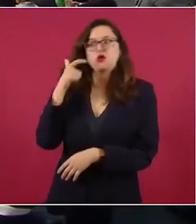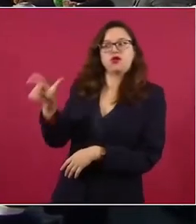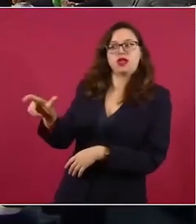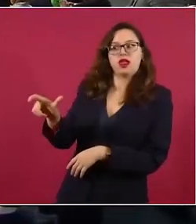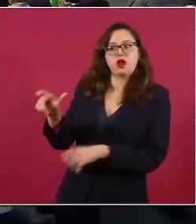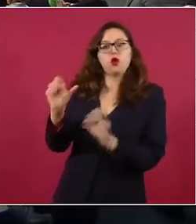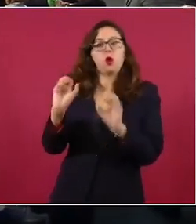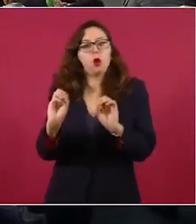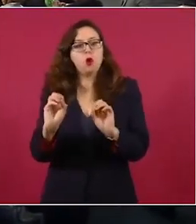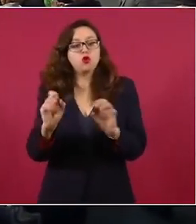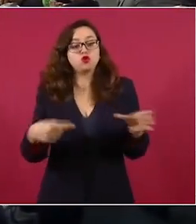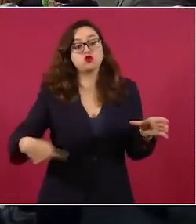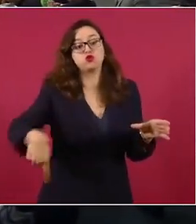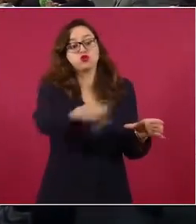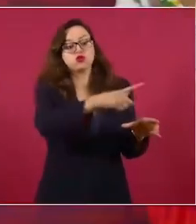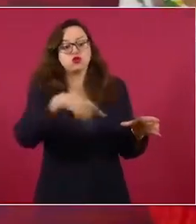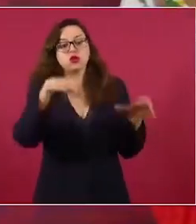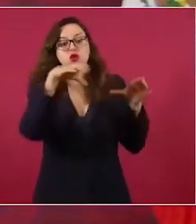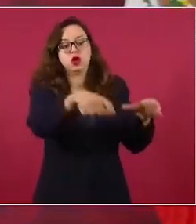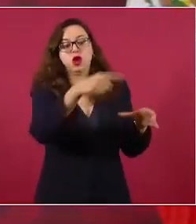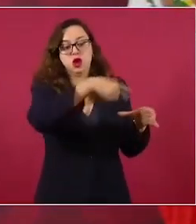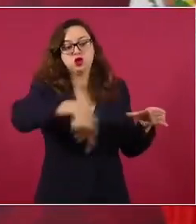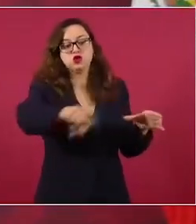ese es el fondo,